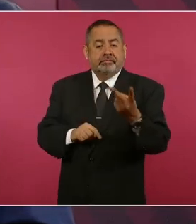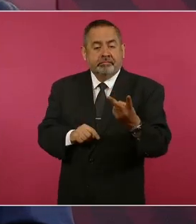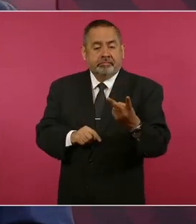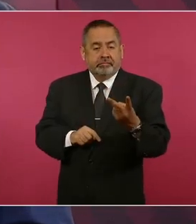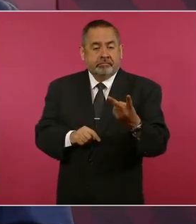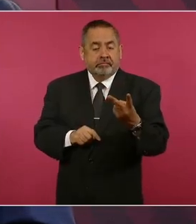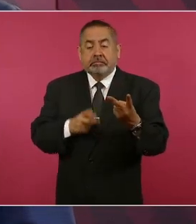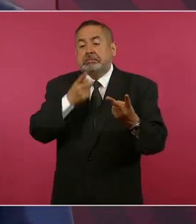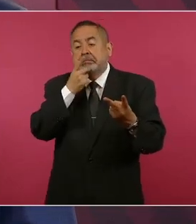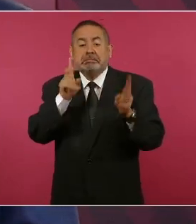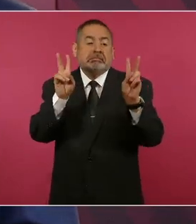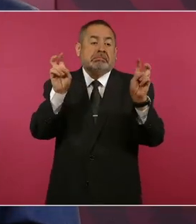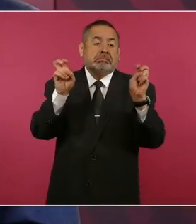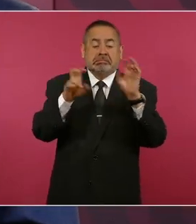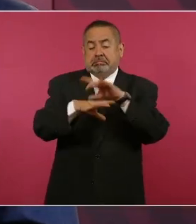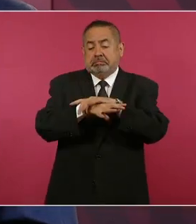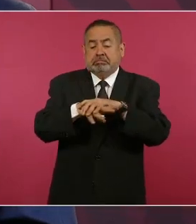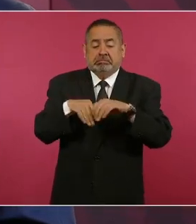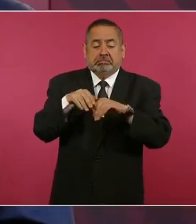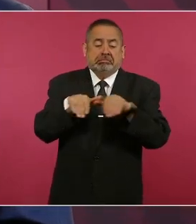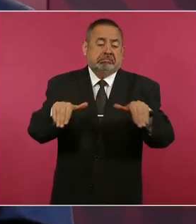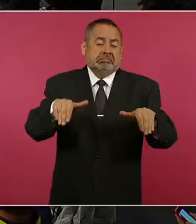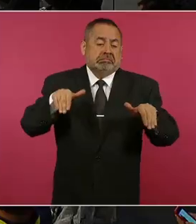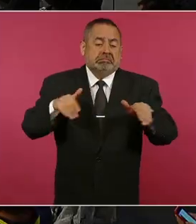pseudo plural,